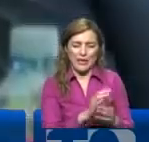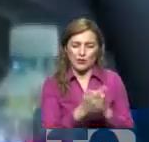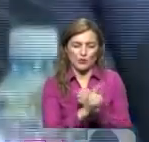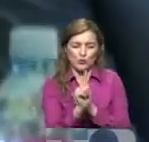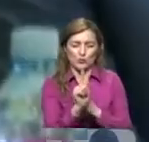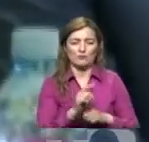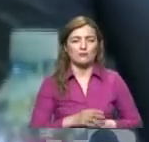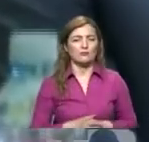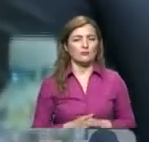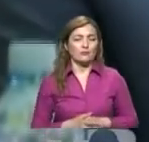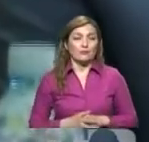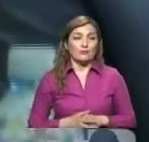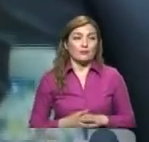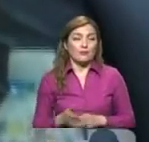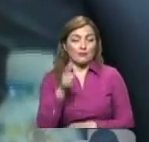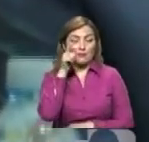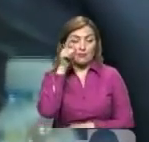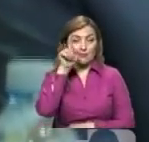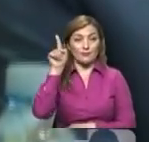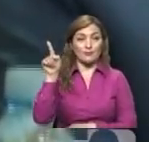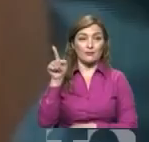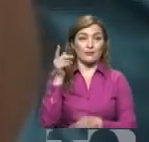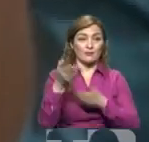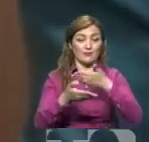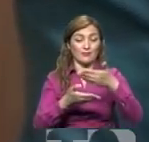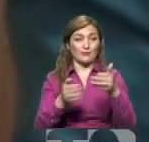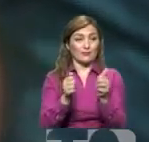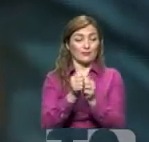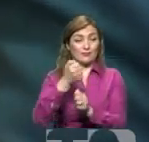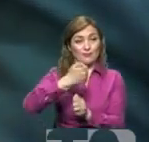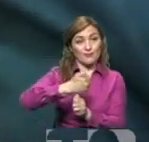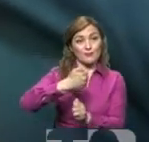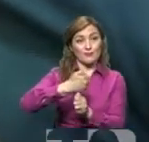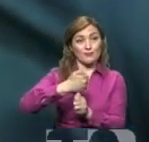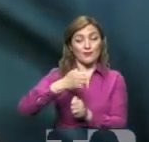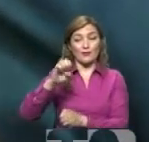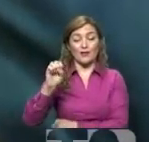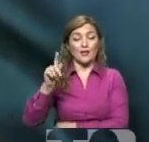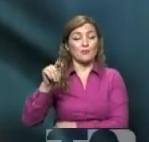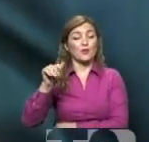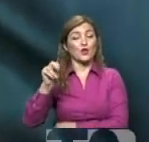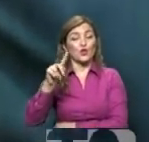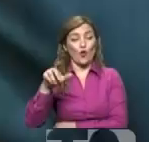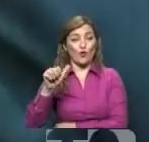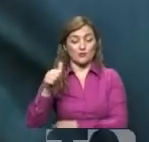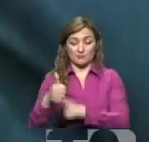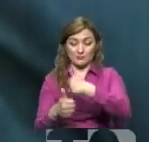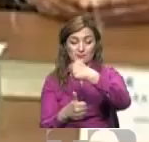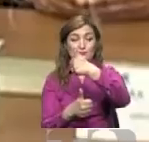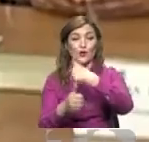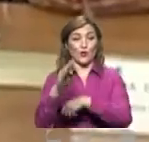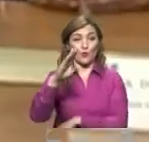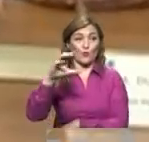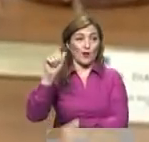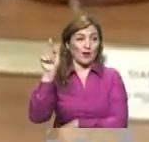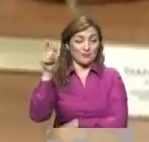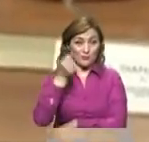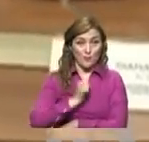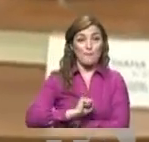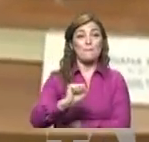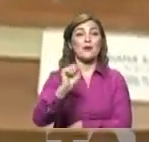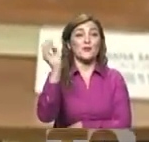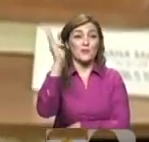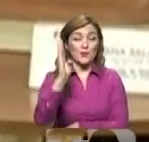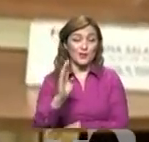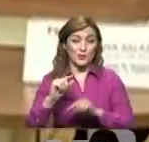complicidades. Considera que la fiscal general, quien compartió equipo de trabajo con Pedro Espinosa y fue subalterna de Carlos Vaca y que también viajó a Brasil